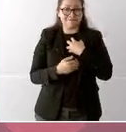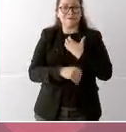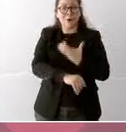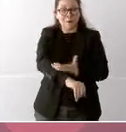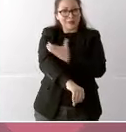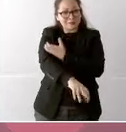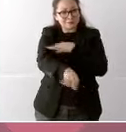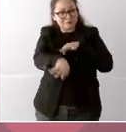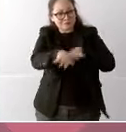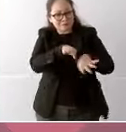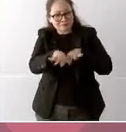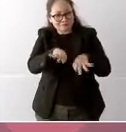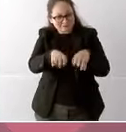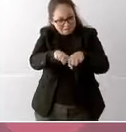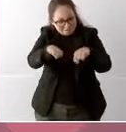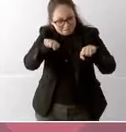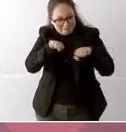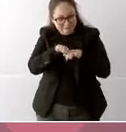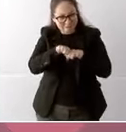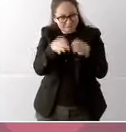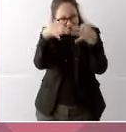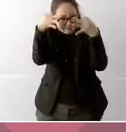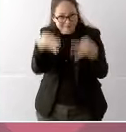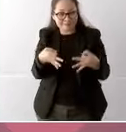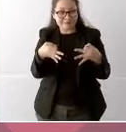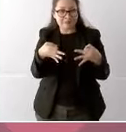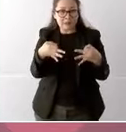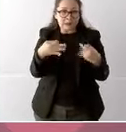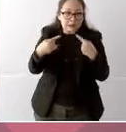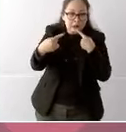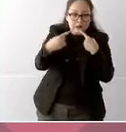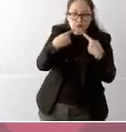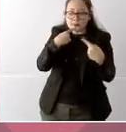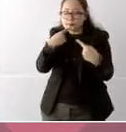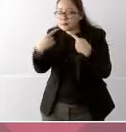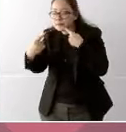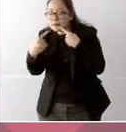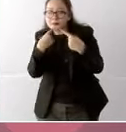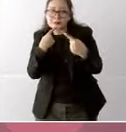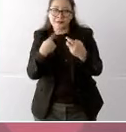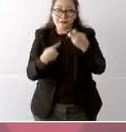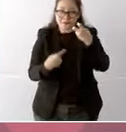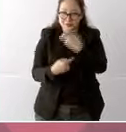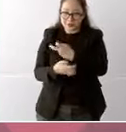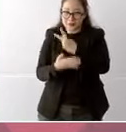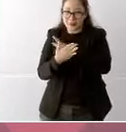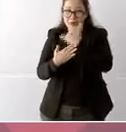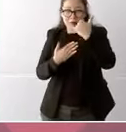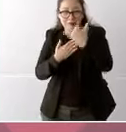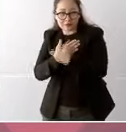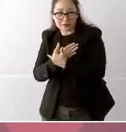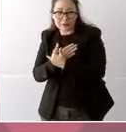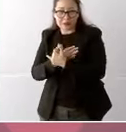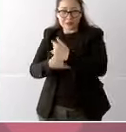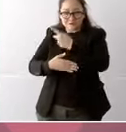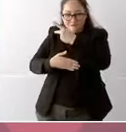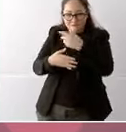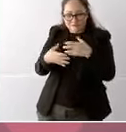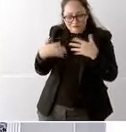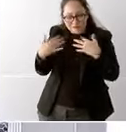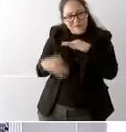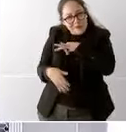colaboradores. Entonces, vamos a que este programa se